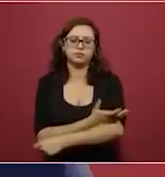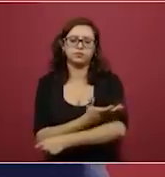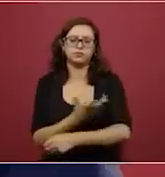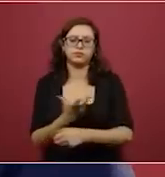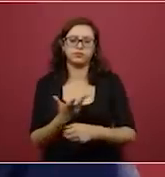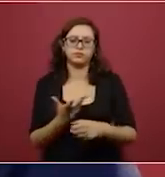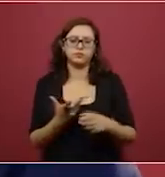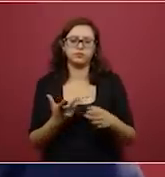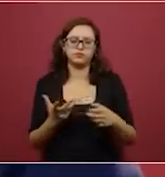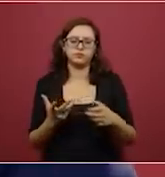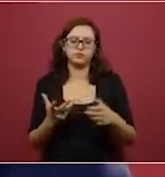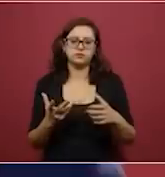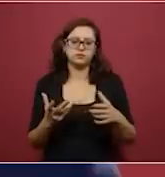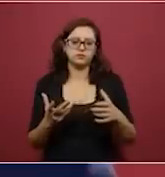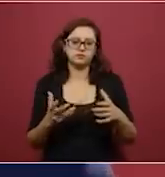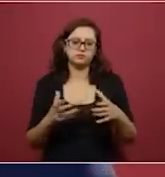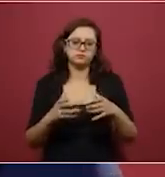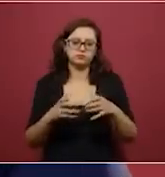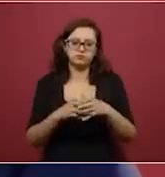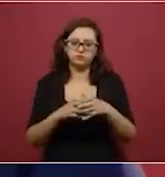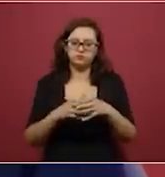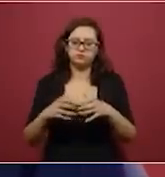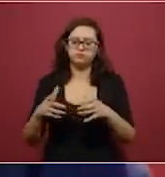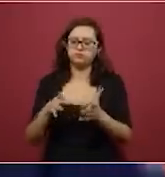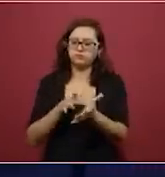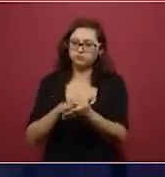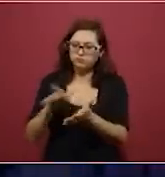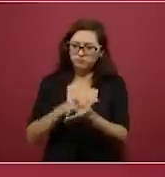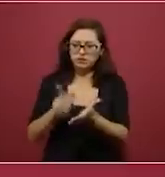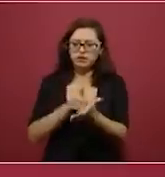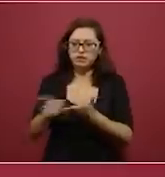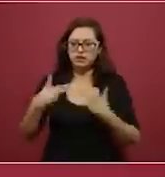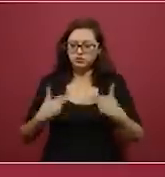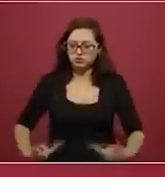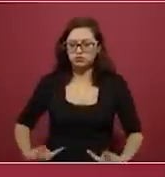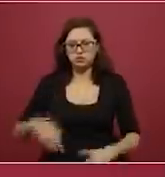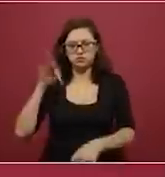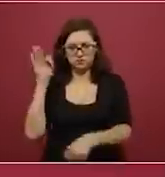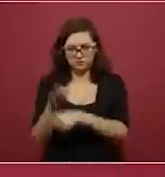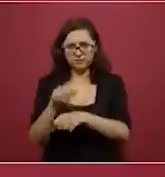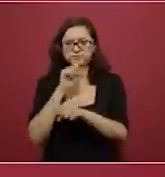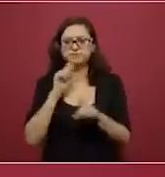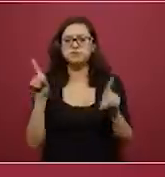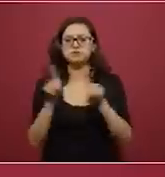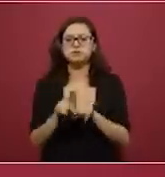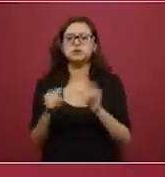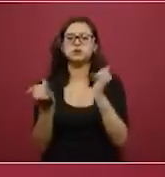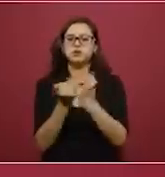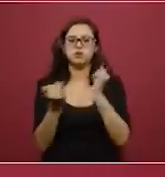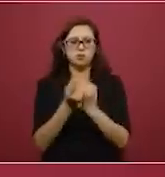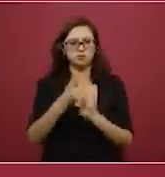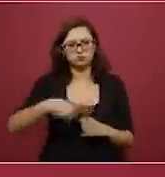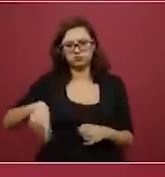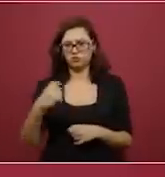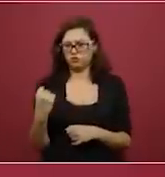la defensa y protección de los derechos humanos y con el uso regulado de la